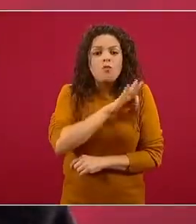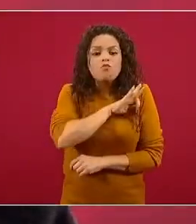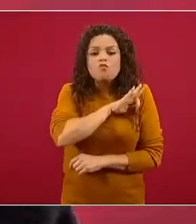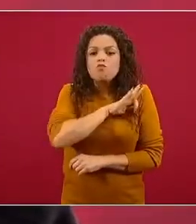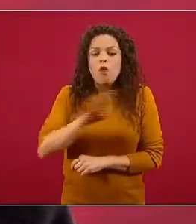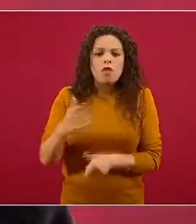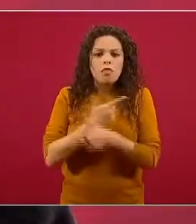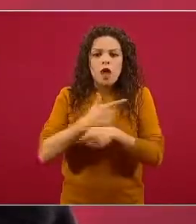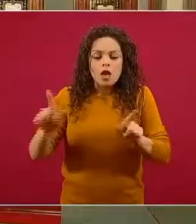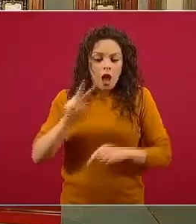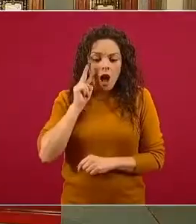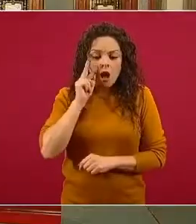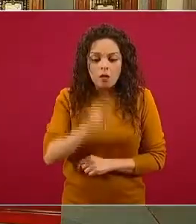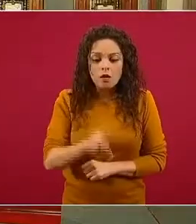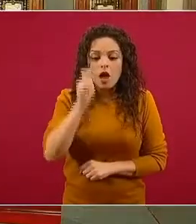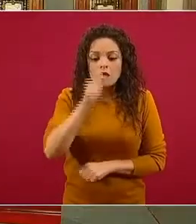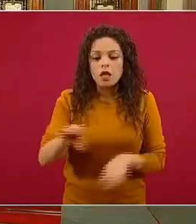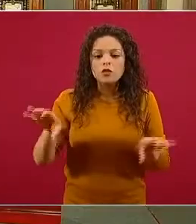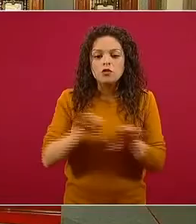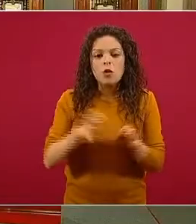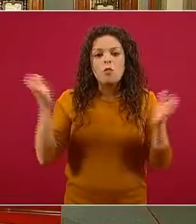conocer todo el diseño del protocolo.